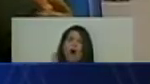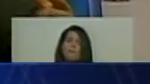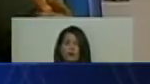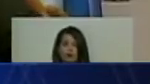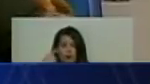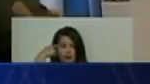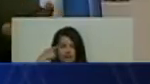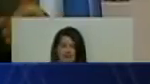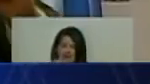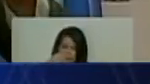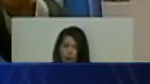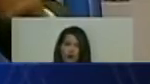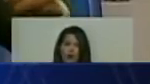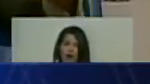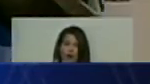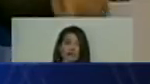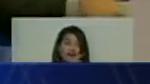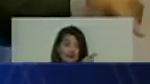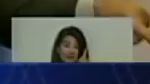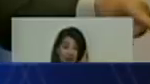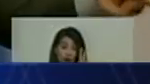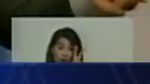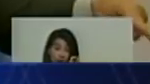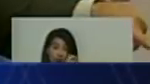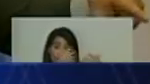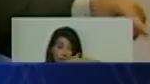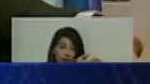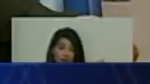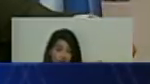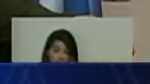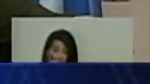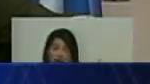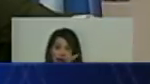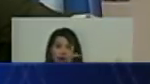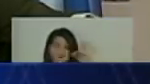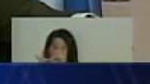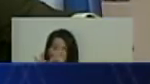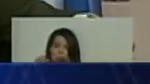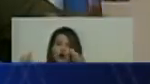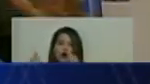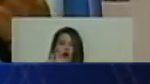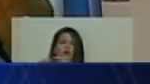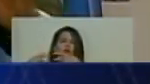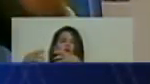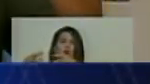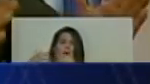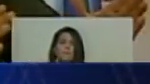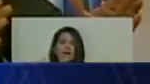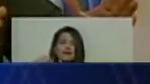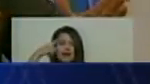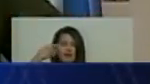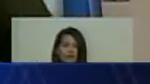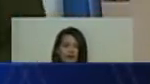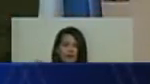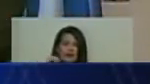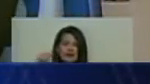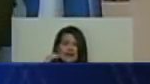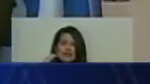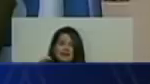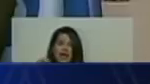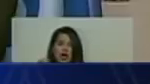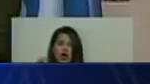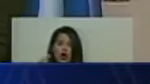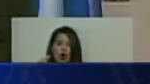estas 120 empresas vinculadas a Cadivi Sencoes, estoy hablando de otra trama, no tiene que ver